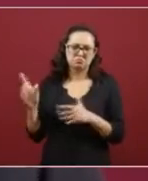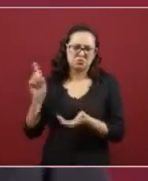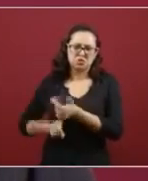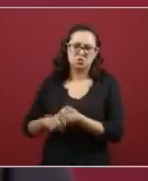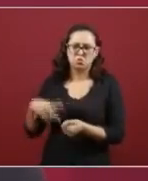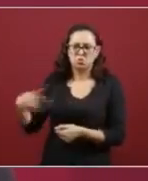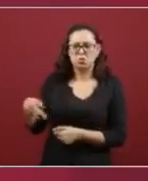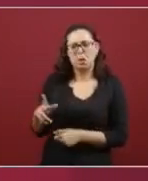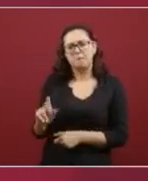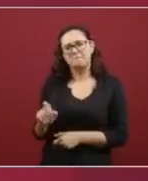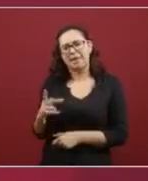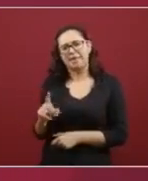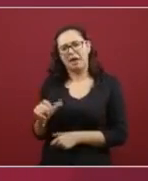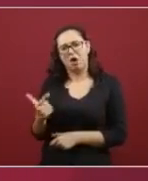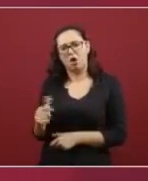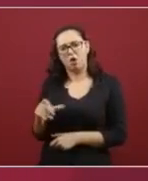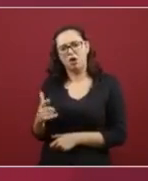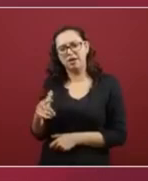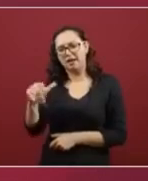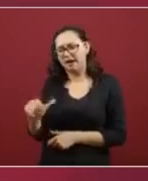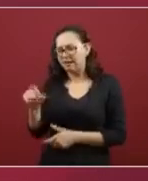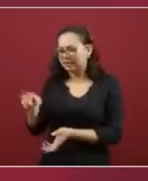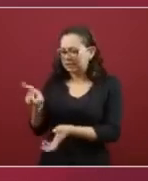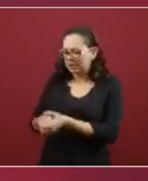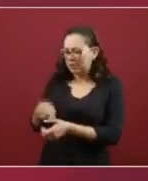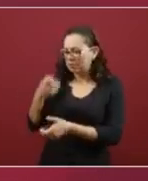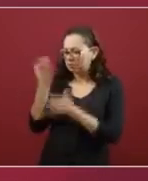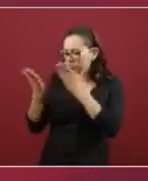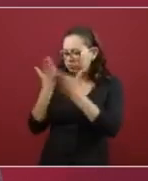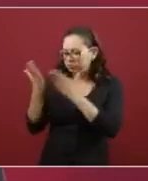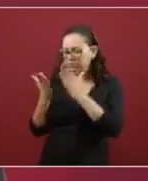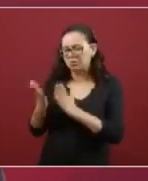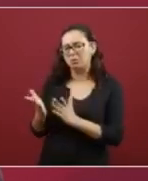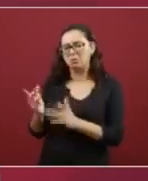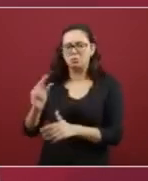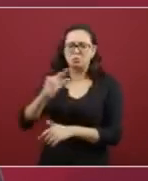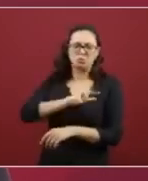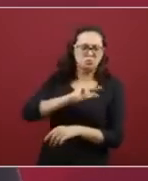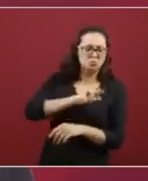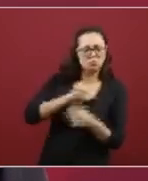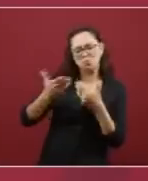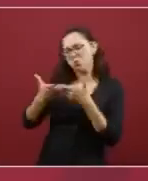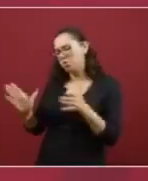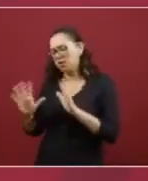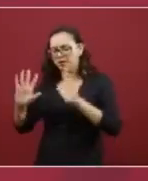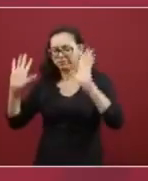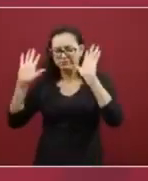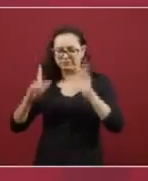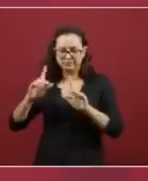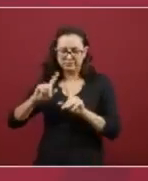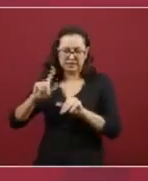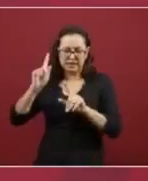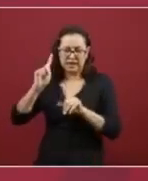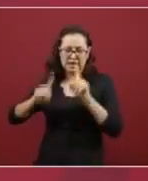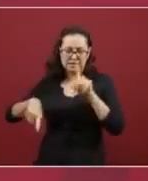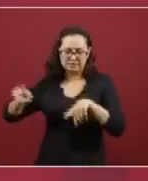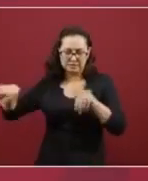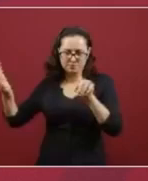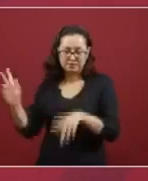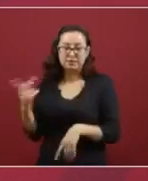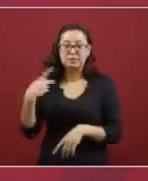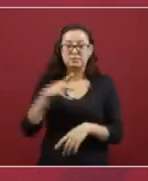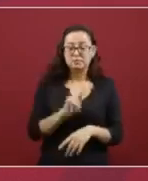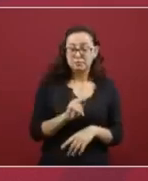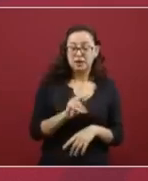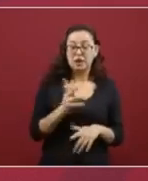pedagogía de cada escuela, tanto públicas como privadas. Pero ¿qué sucede? Los padres de familia